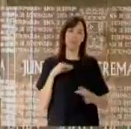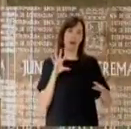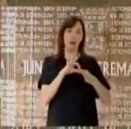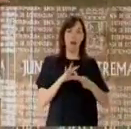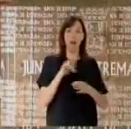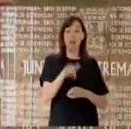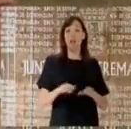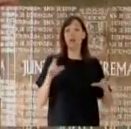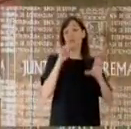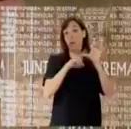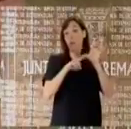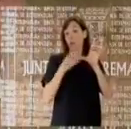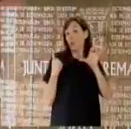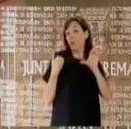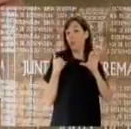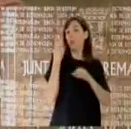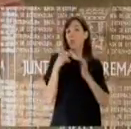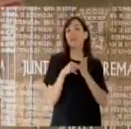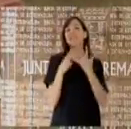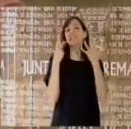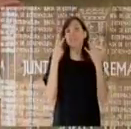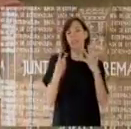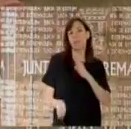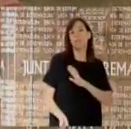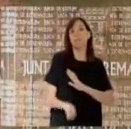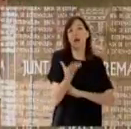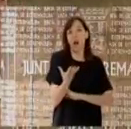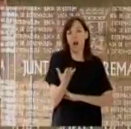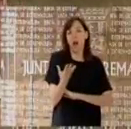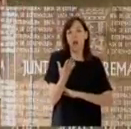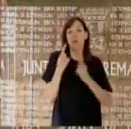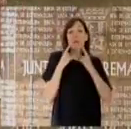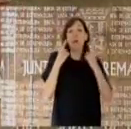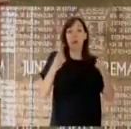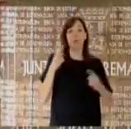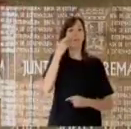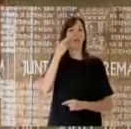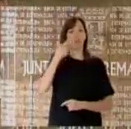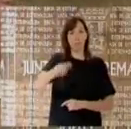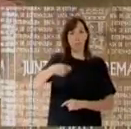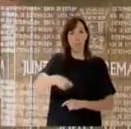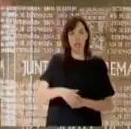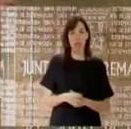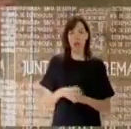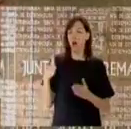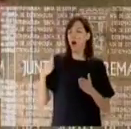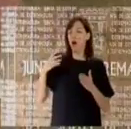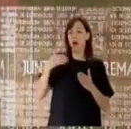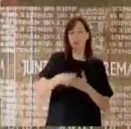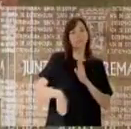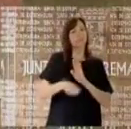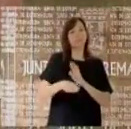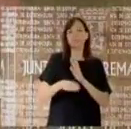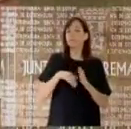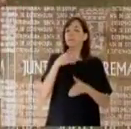autónoma en el año 2007, en el primer Gobierno de los socialistas de Guillermo Fernández Vara, y que se ha mantenido durante todo este tiempo y se ha venido mejorando en función de las